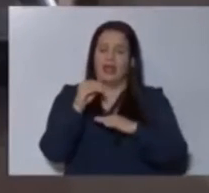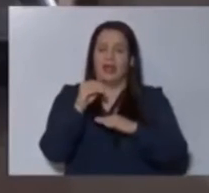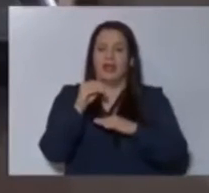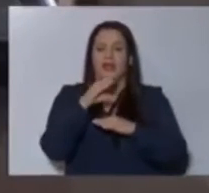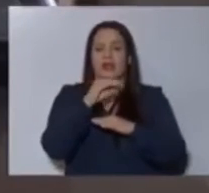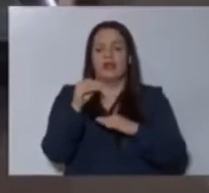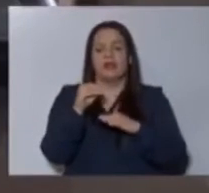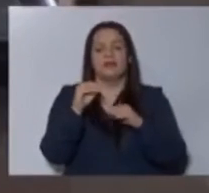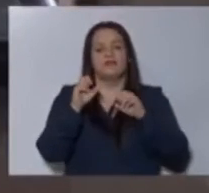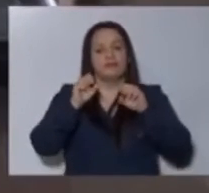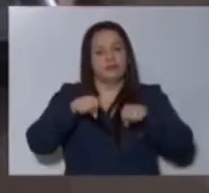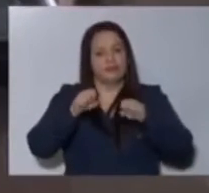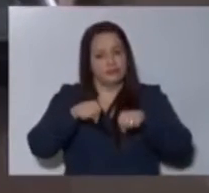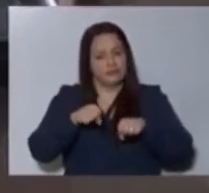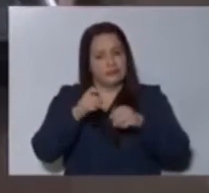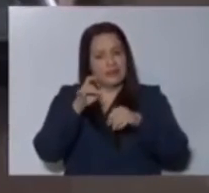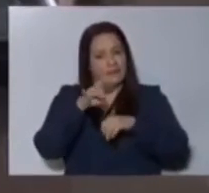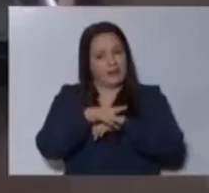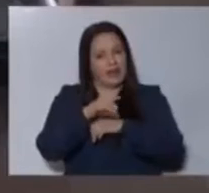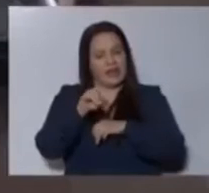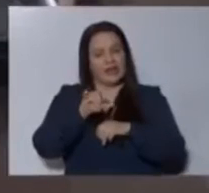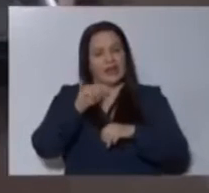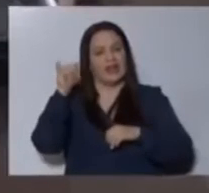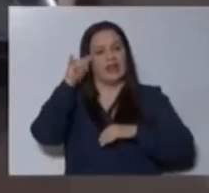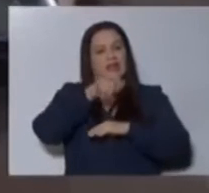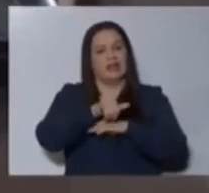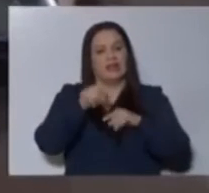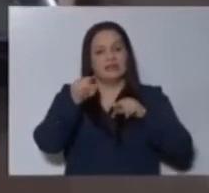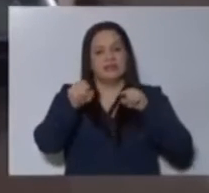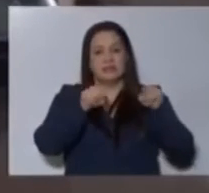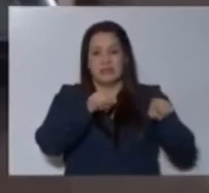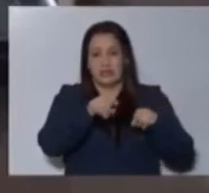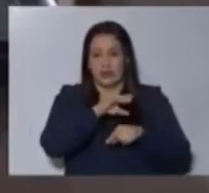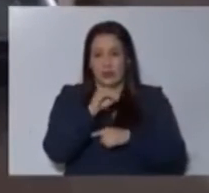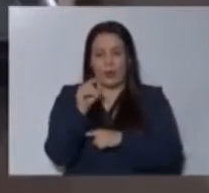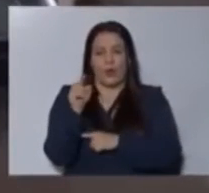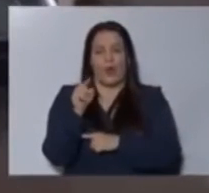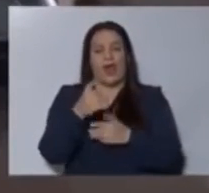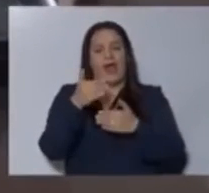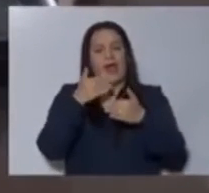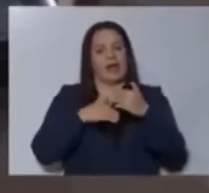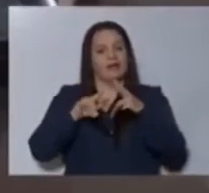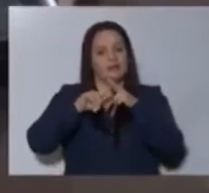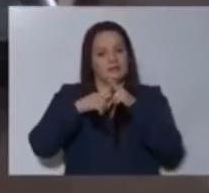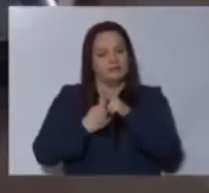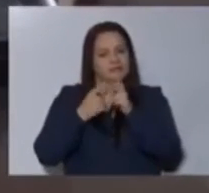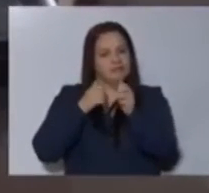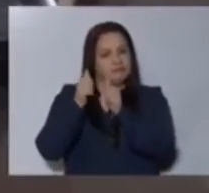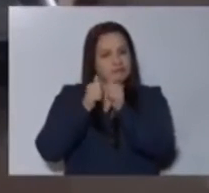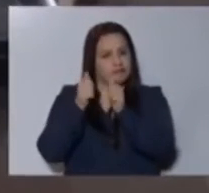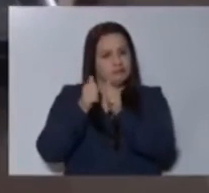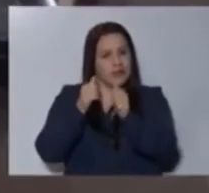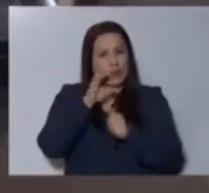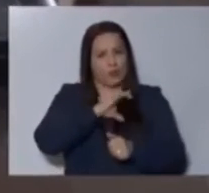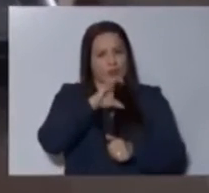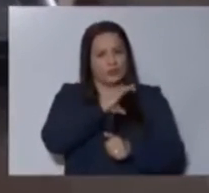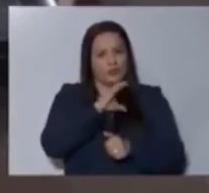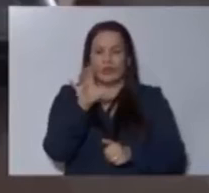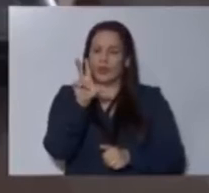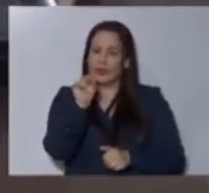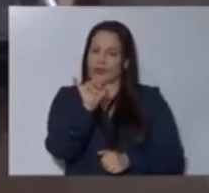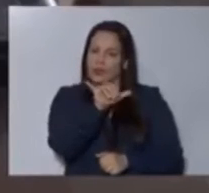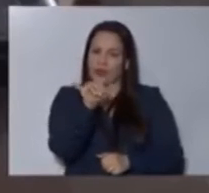destino. Las condiciones con las que competíamos antes de este reinicio no serán para nada las mismas y no tendremos